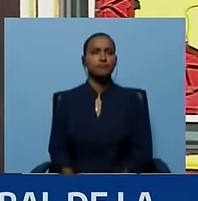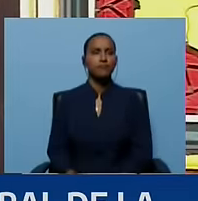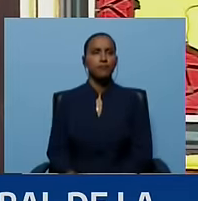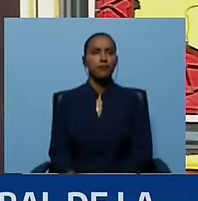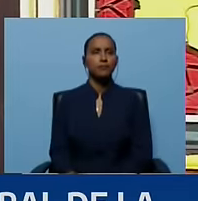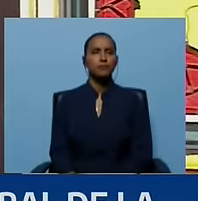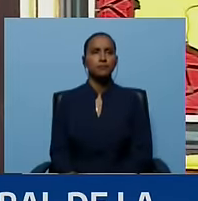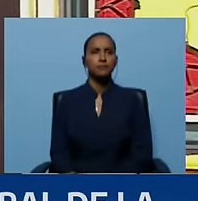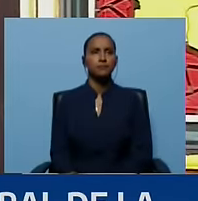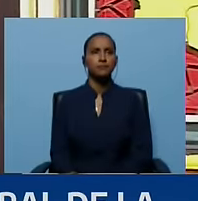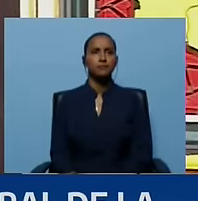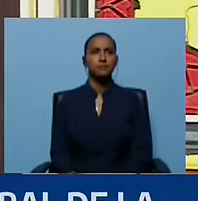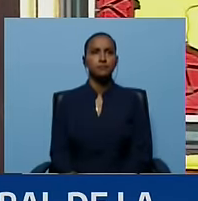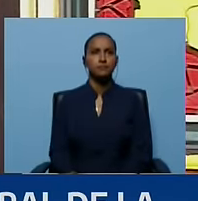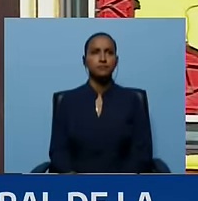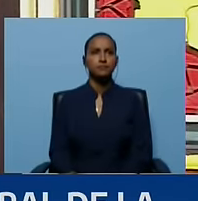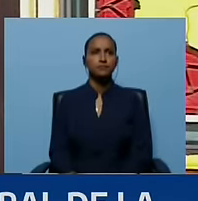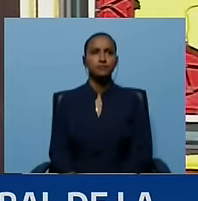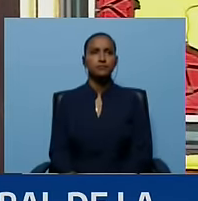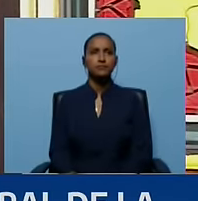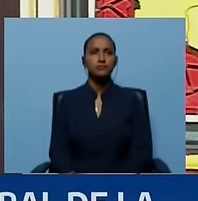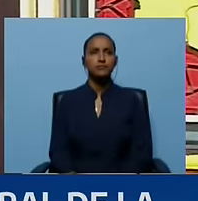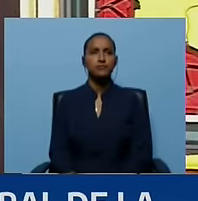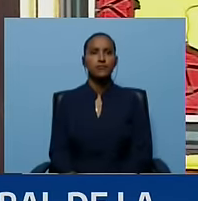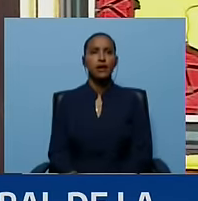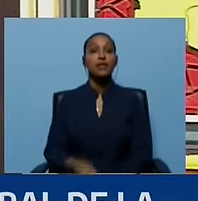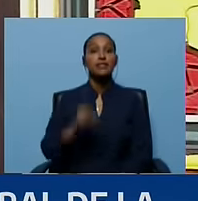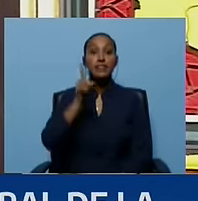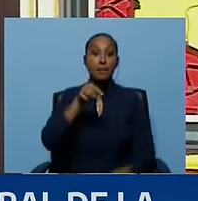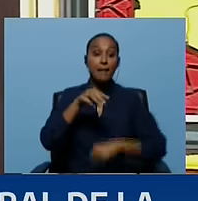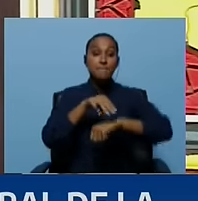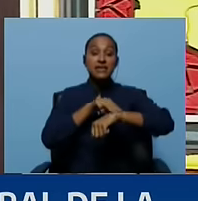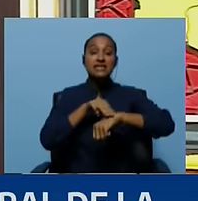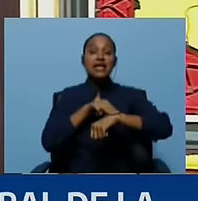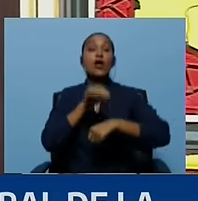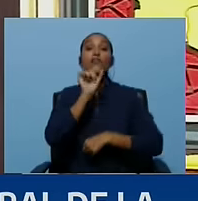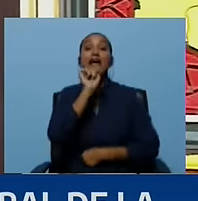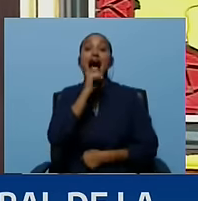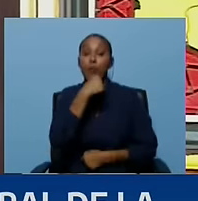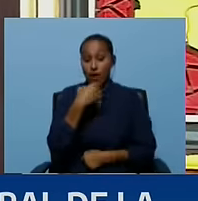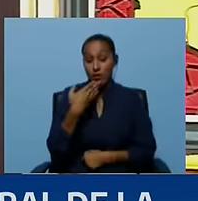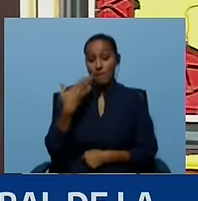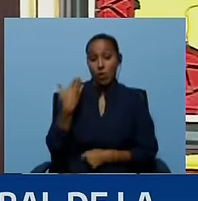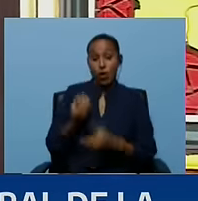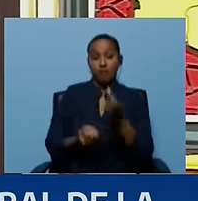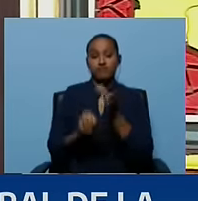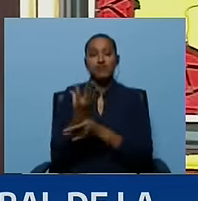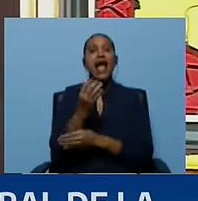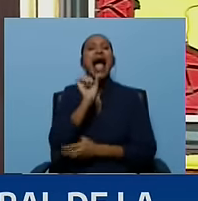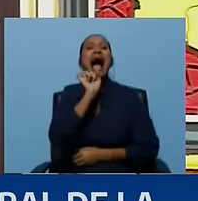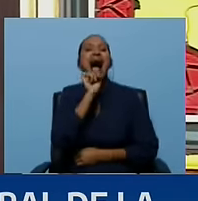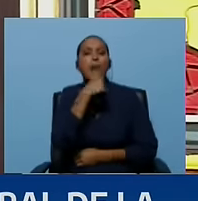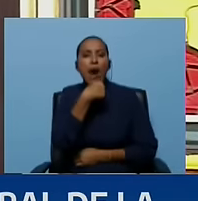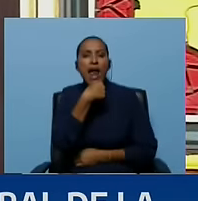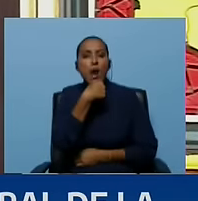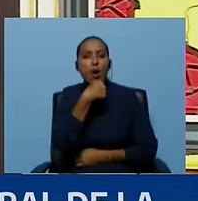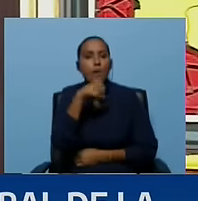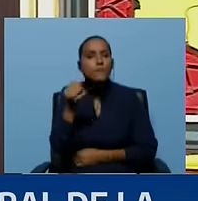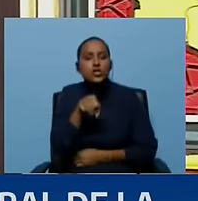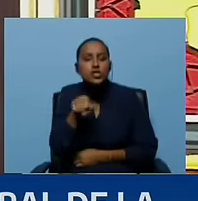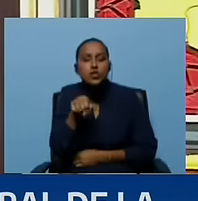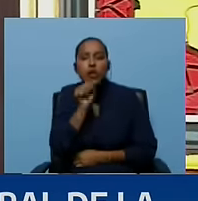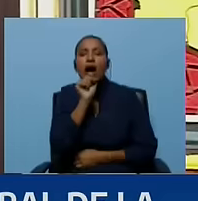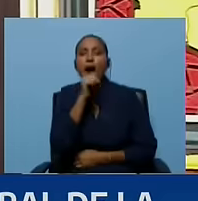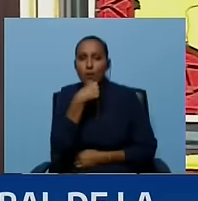Igual a el Ministerio de Abuelos y Abuelas, que recién creé. Ahí estoy haciendo un ajuste necesario.